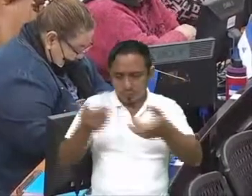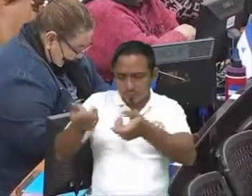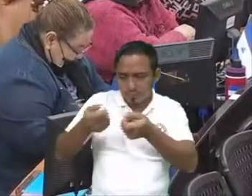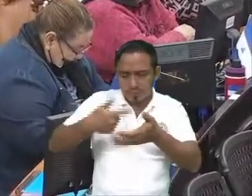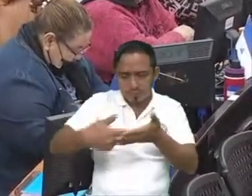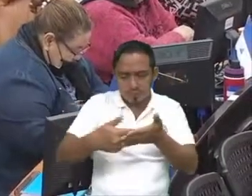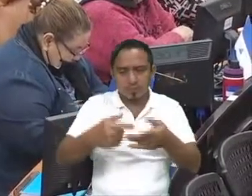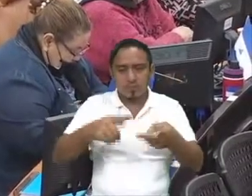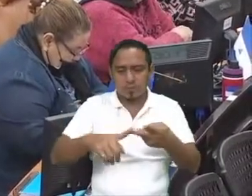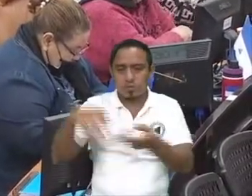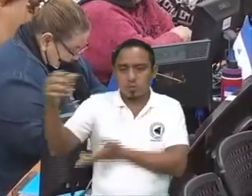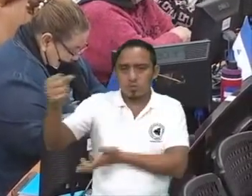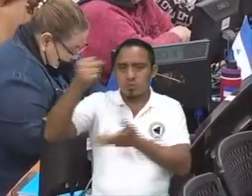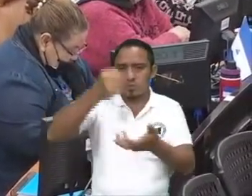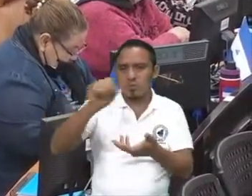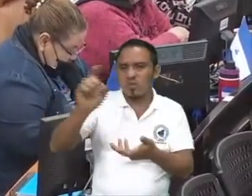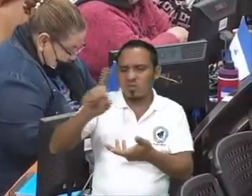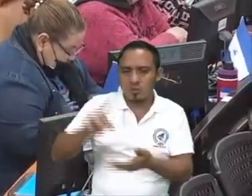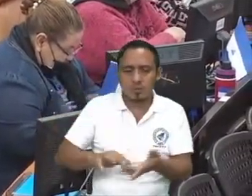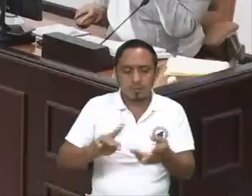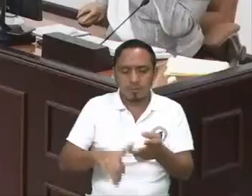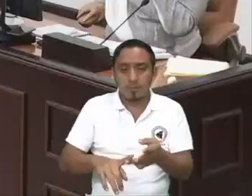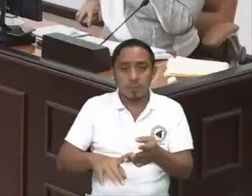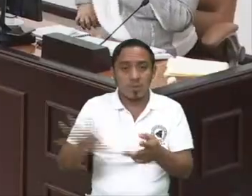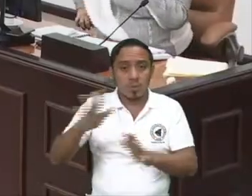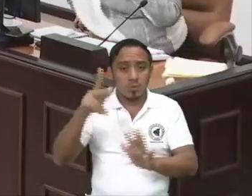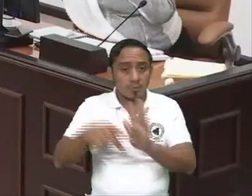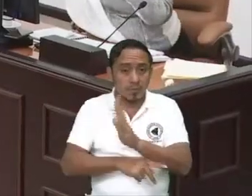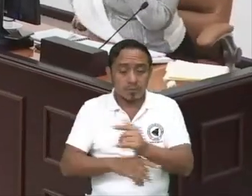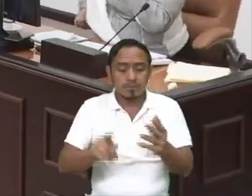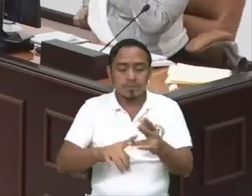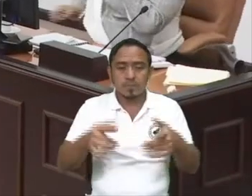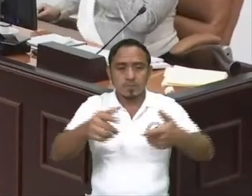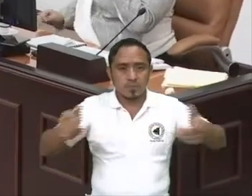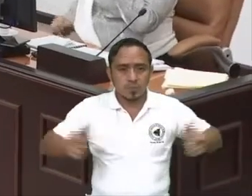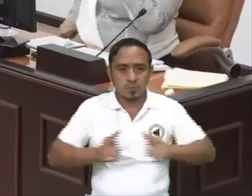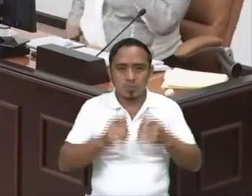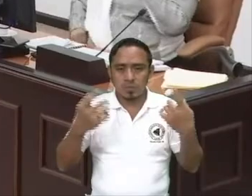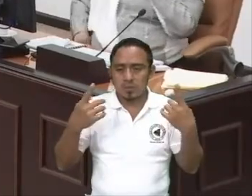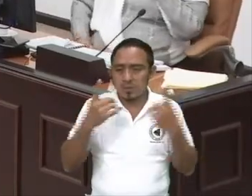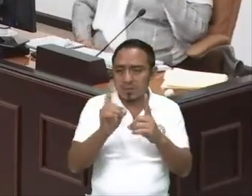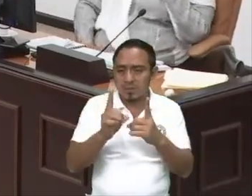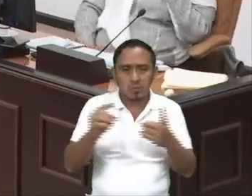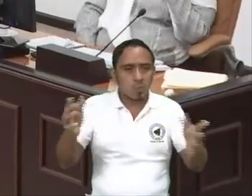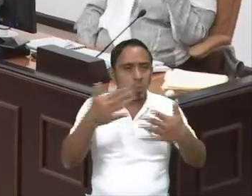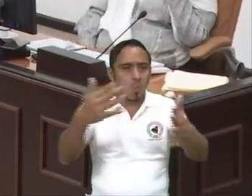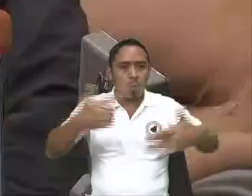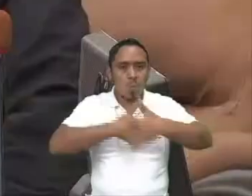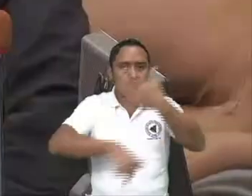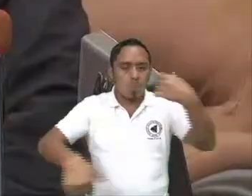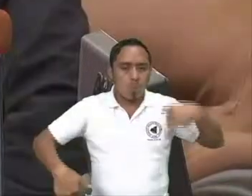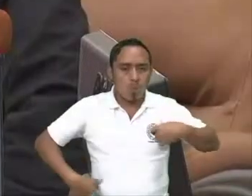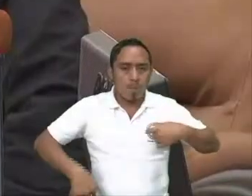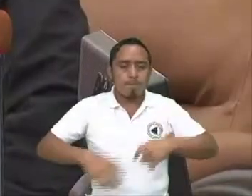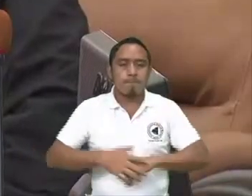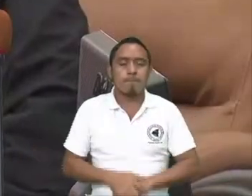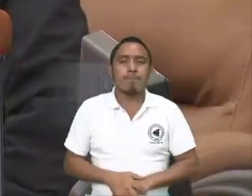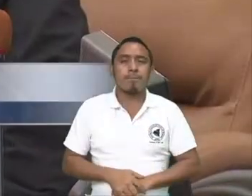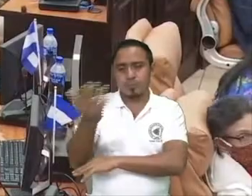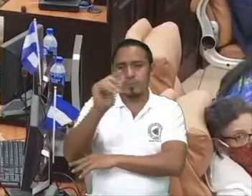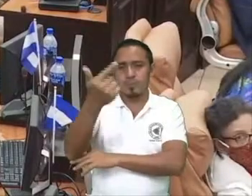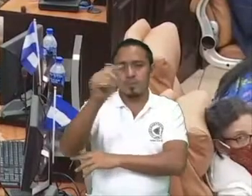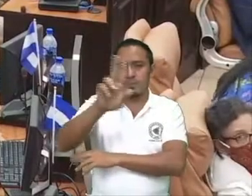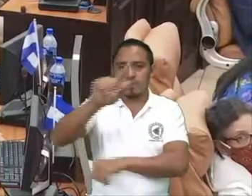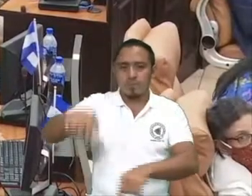80. La Asamblea Nacional también canceló sin discusión al Foro Educativo Nicaragüense Eduquemos, a la Fundación Cosivolca y a